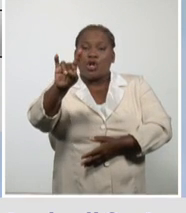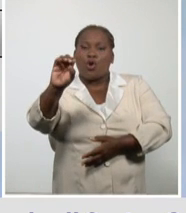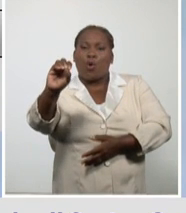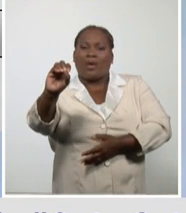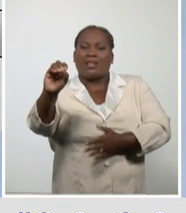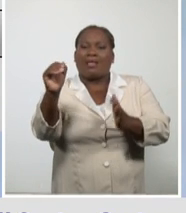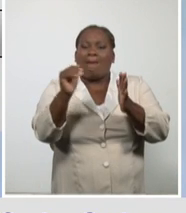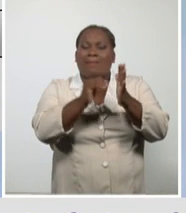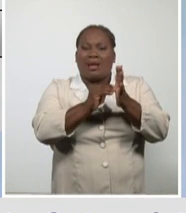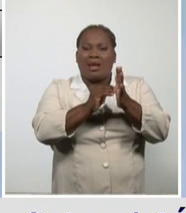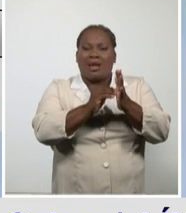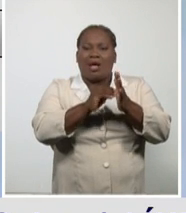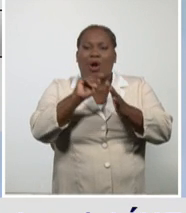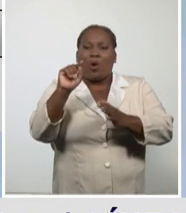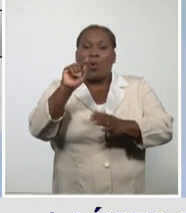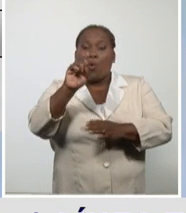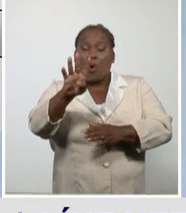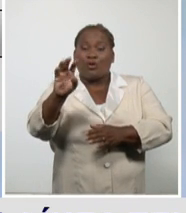390.414 confirmados.